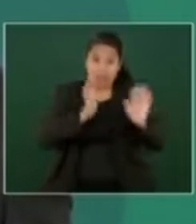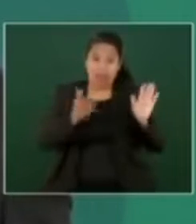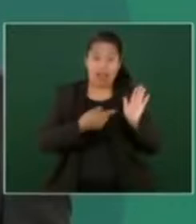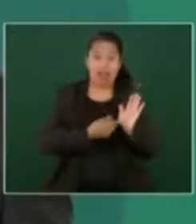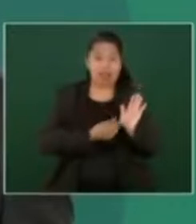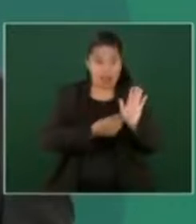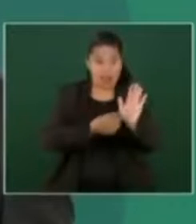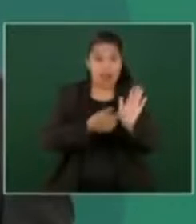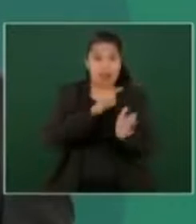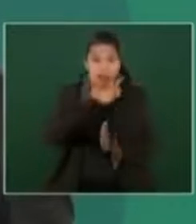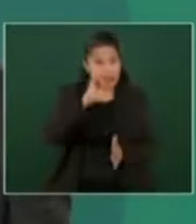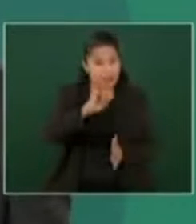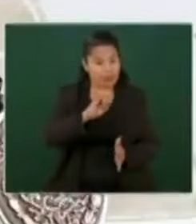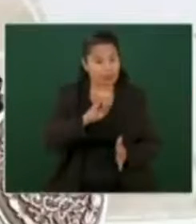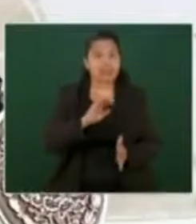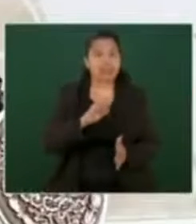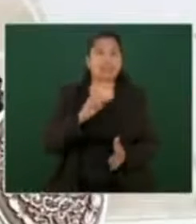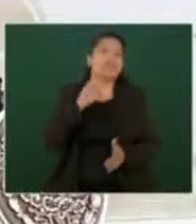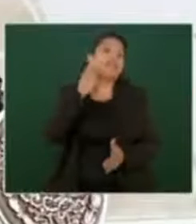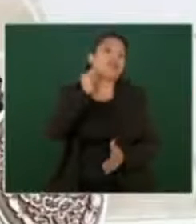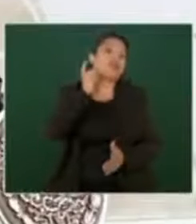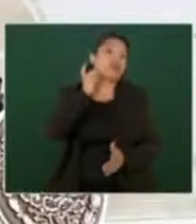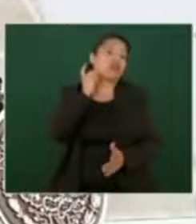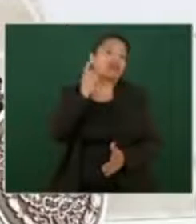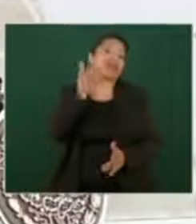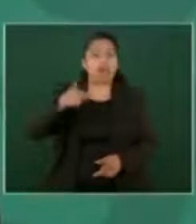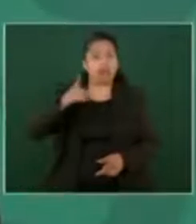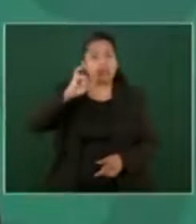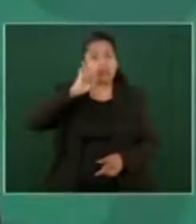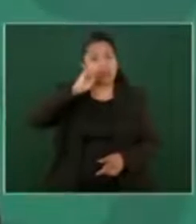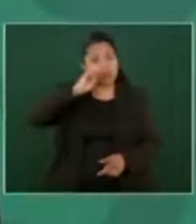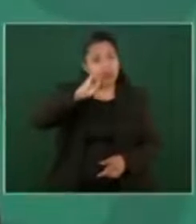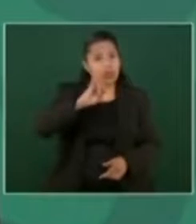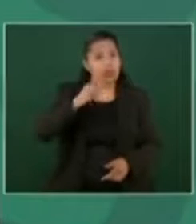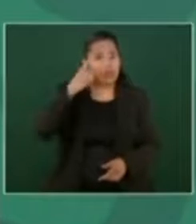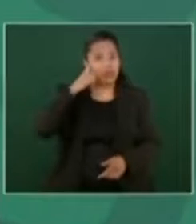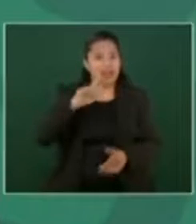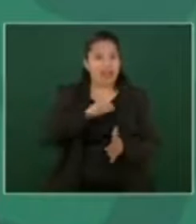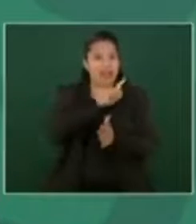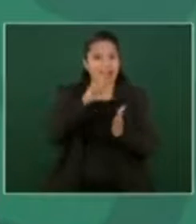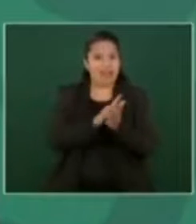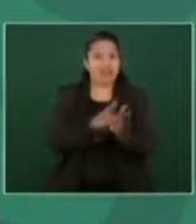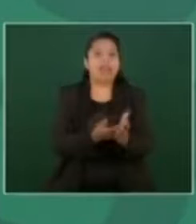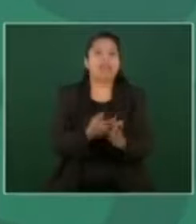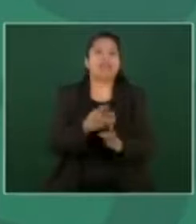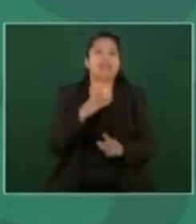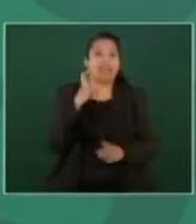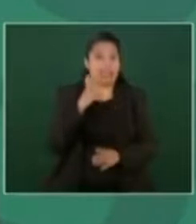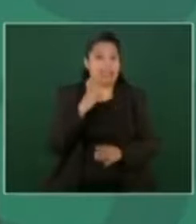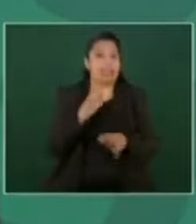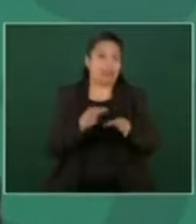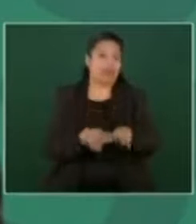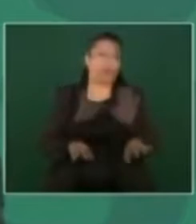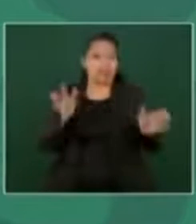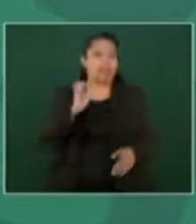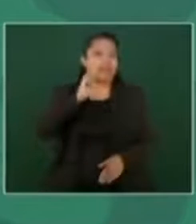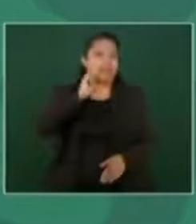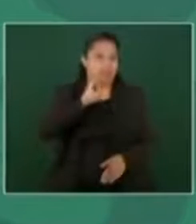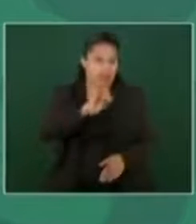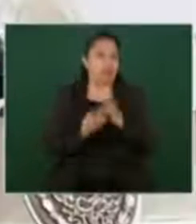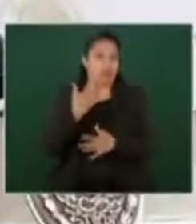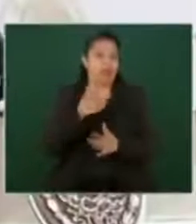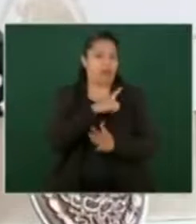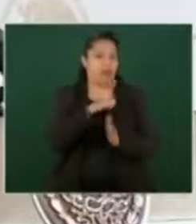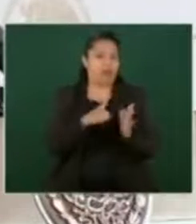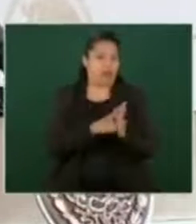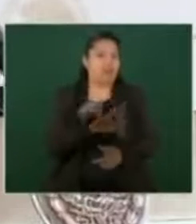aprobaron esta ley, diputados y senadores. Eso es lo más importante, el que se aprobó la